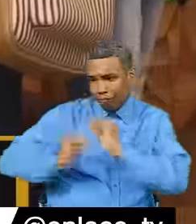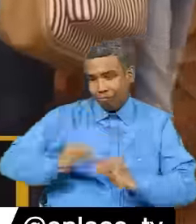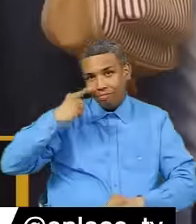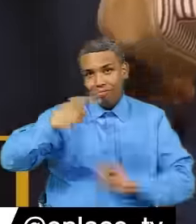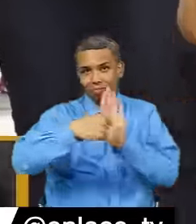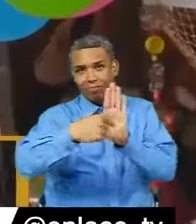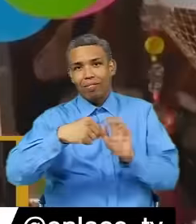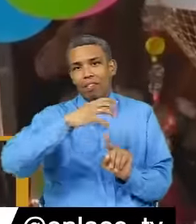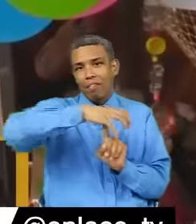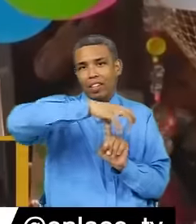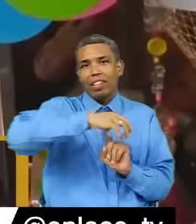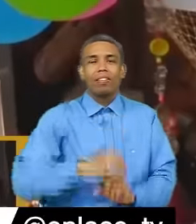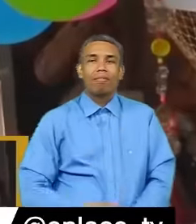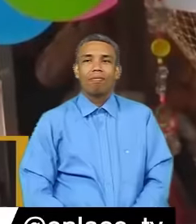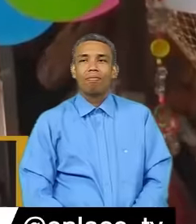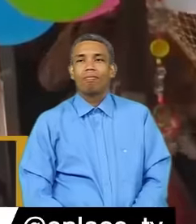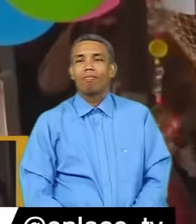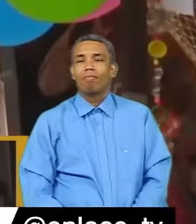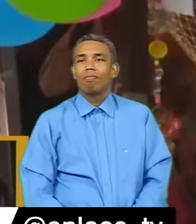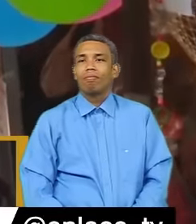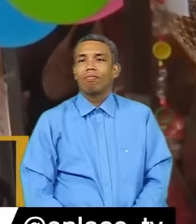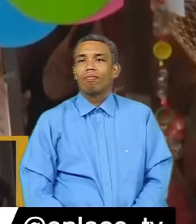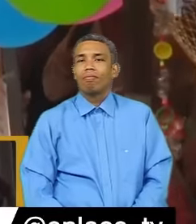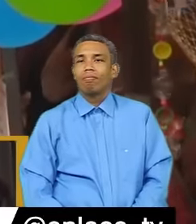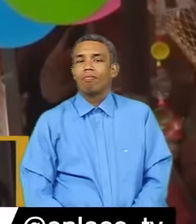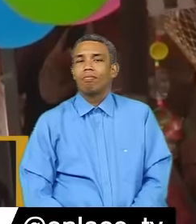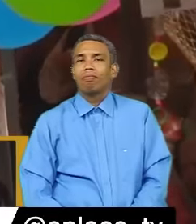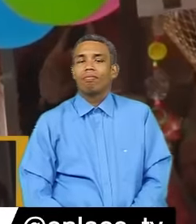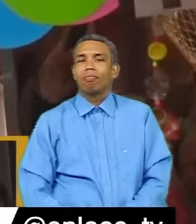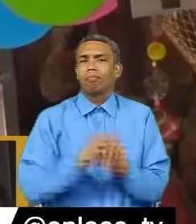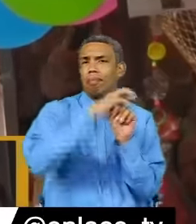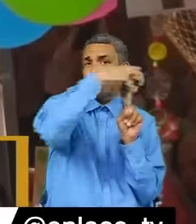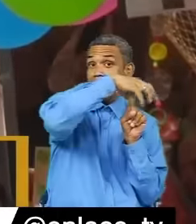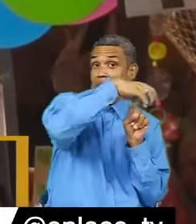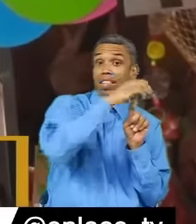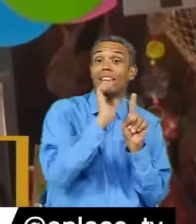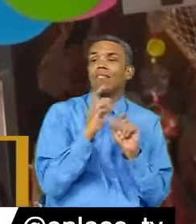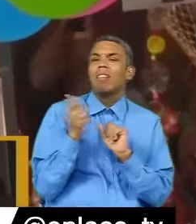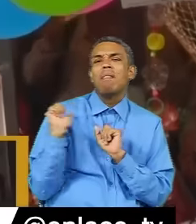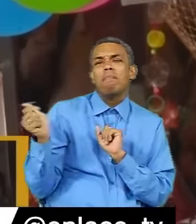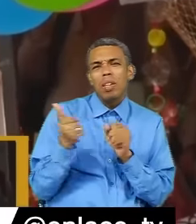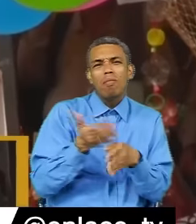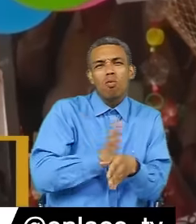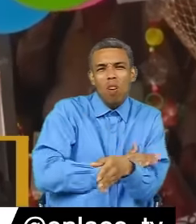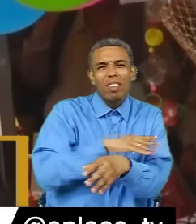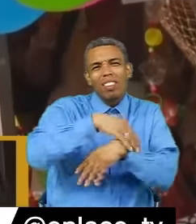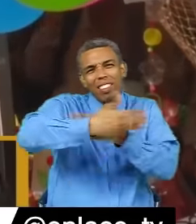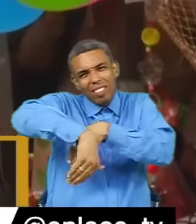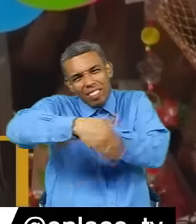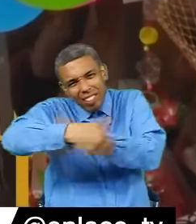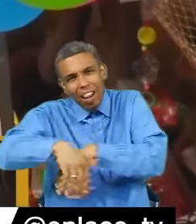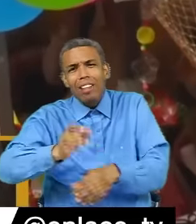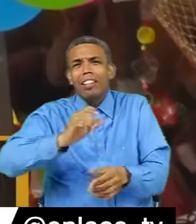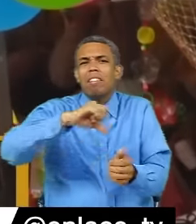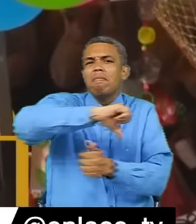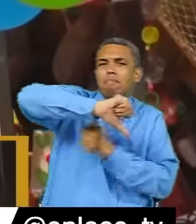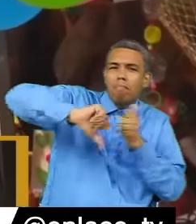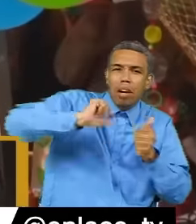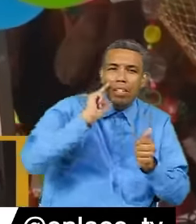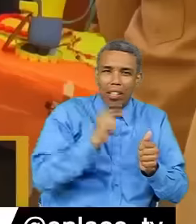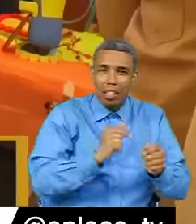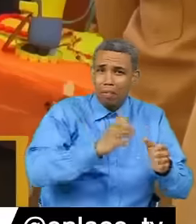Hemos podido observar que son realmente de lo que ellos han recogido en los caños, en los parques, y han